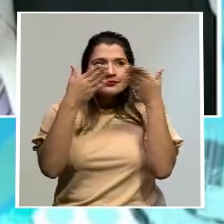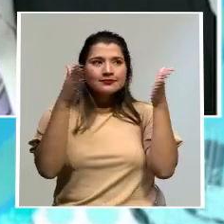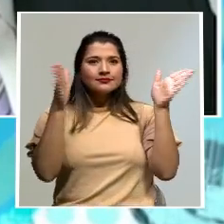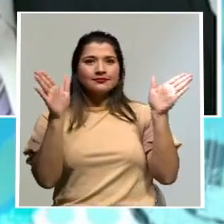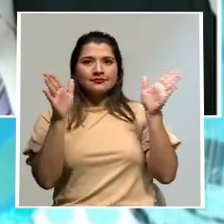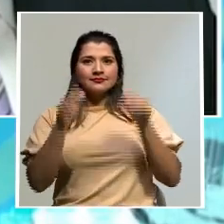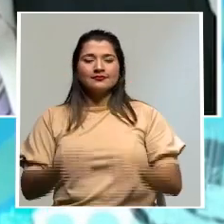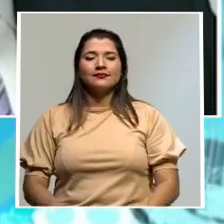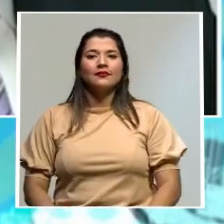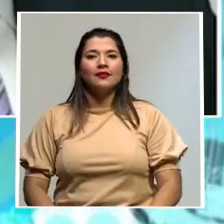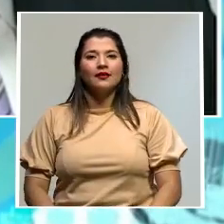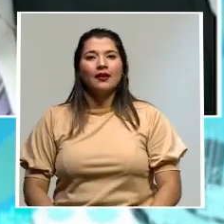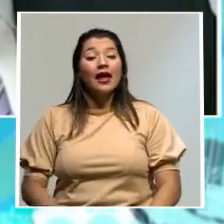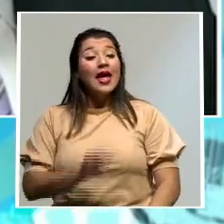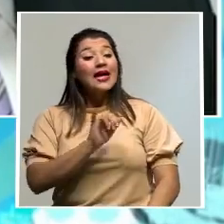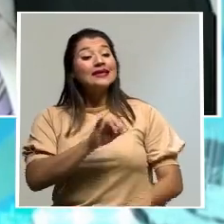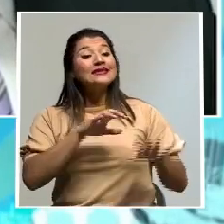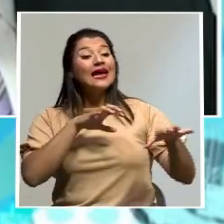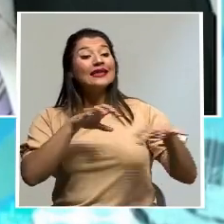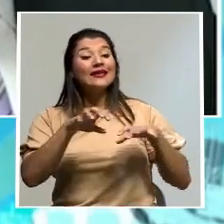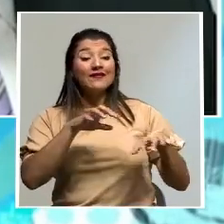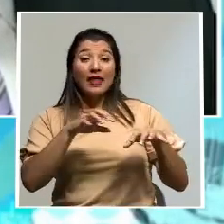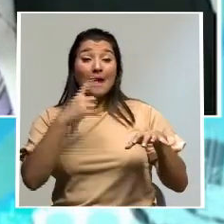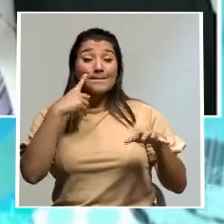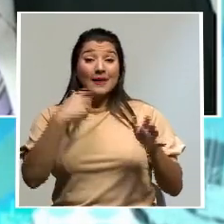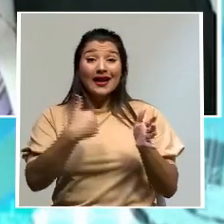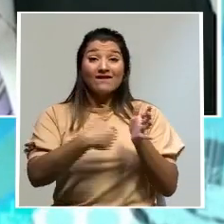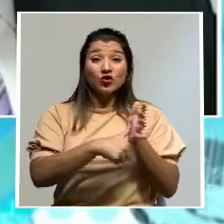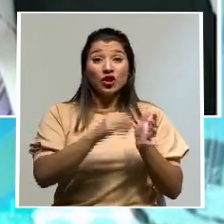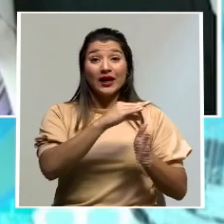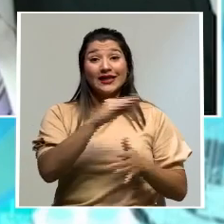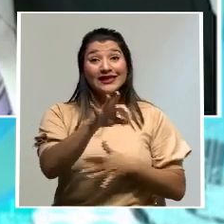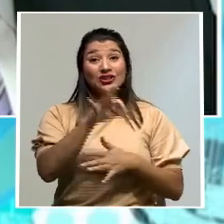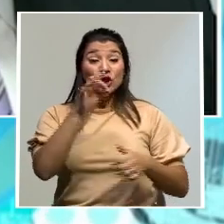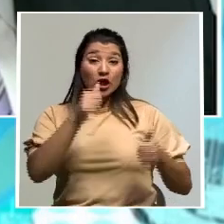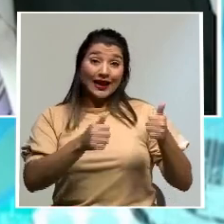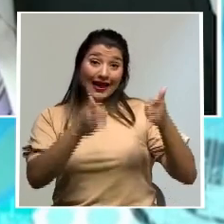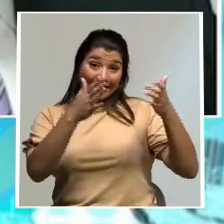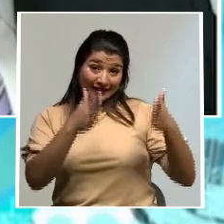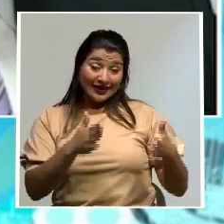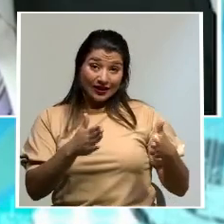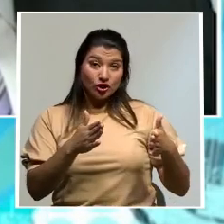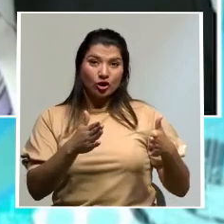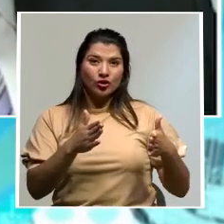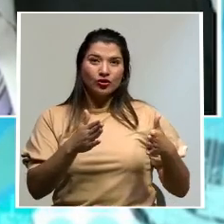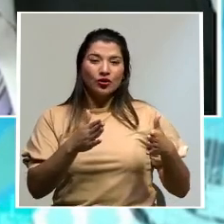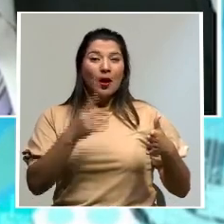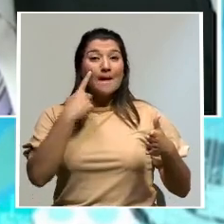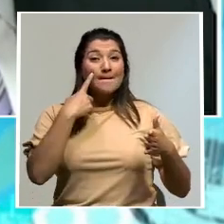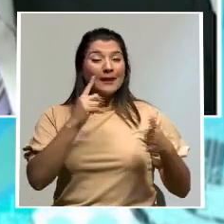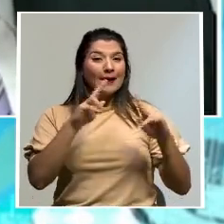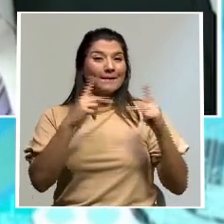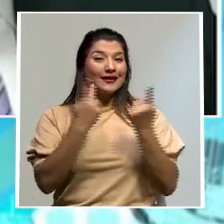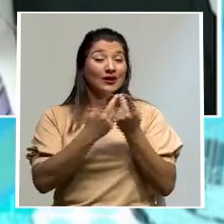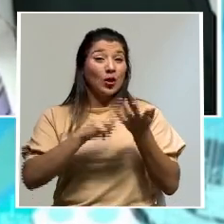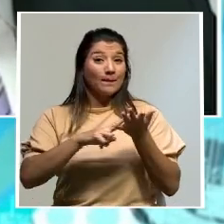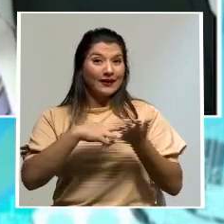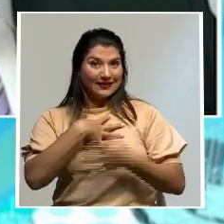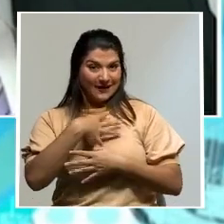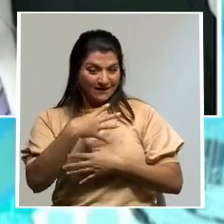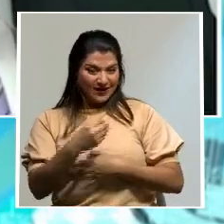Don Claudio, esta convención de liberación se realiza en una situación completamente extraordinaria